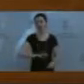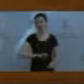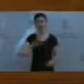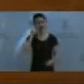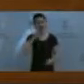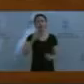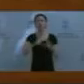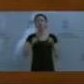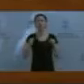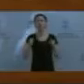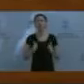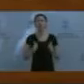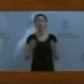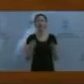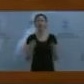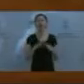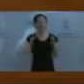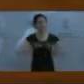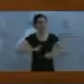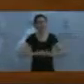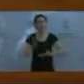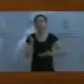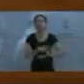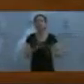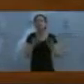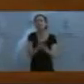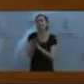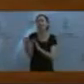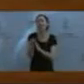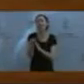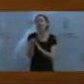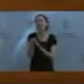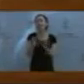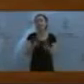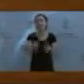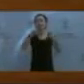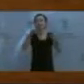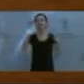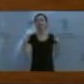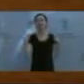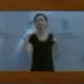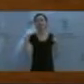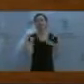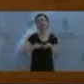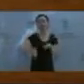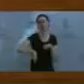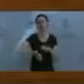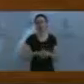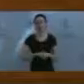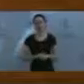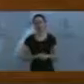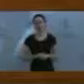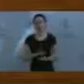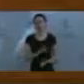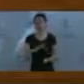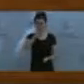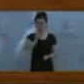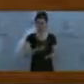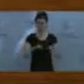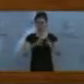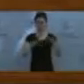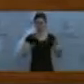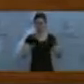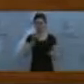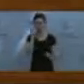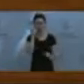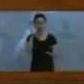asturianos? Que se pacten los ingresos, porque pactar los ingresos es cambiar el modelo fiscal. Una vez que los asturianos ya vuelven